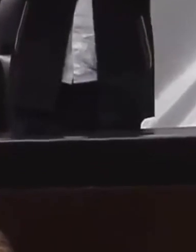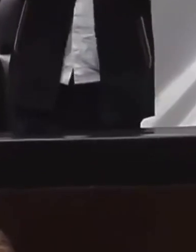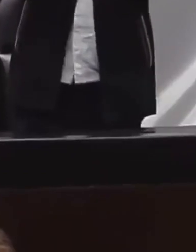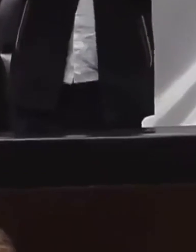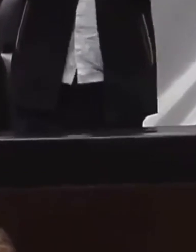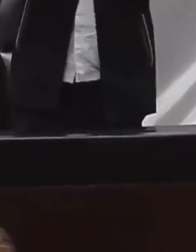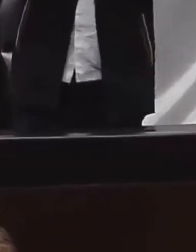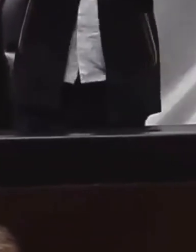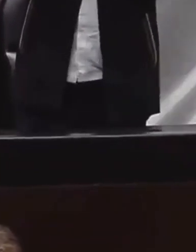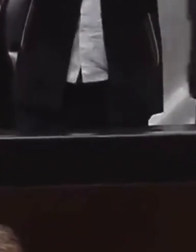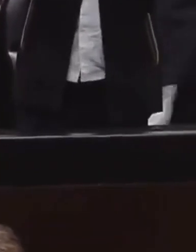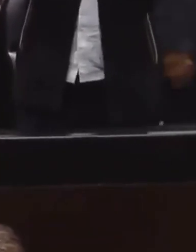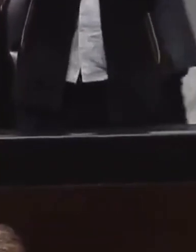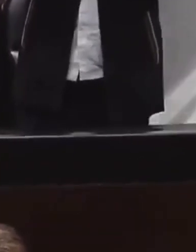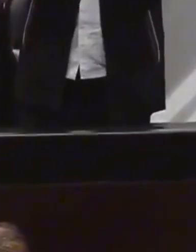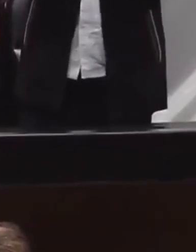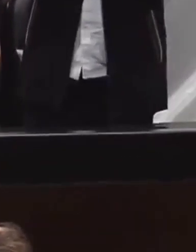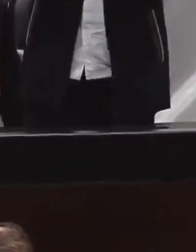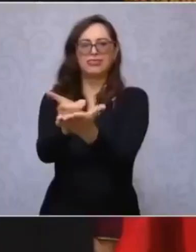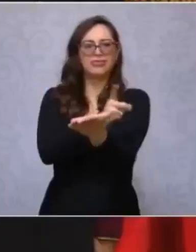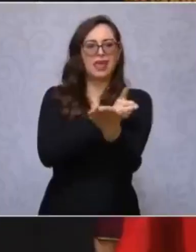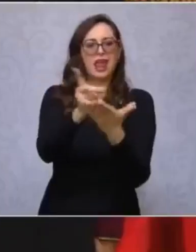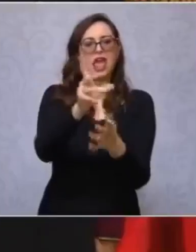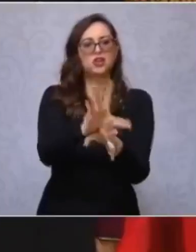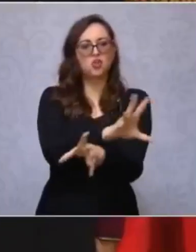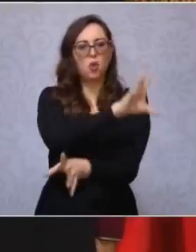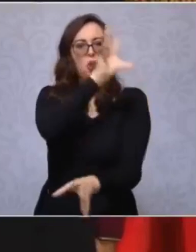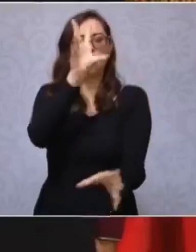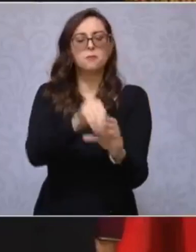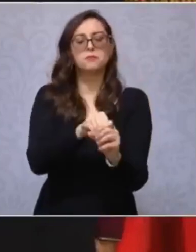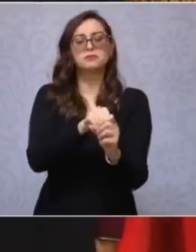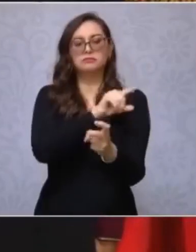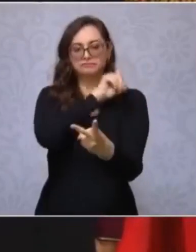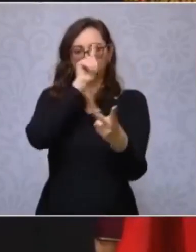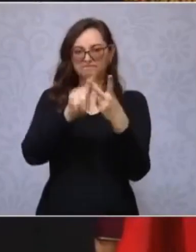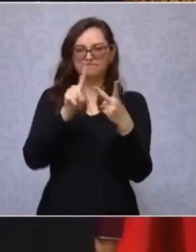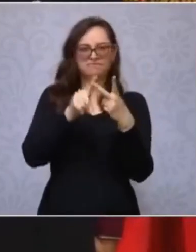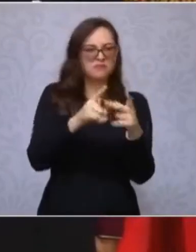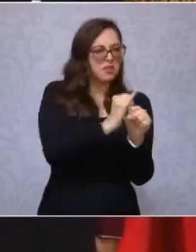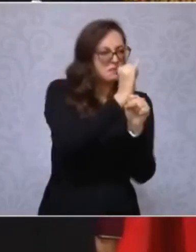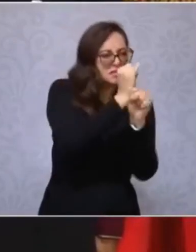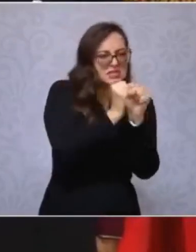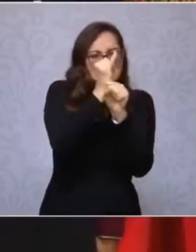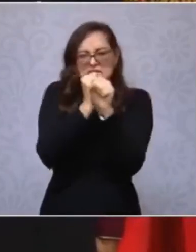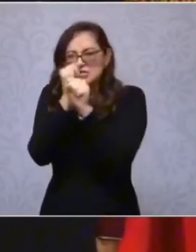la reducción de delitos de alto impacto. Inteligencia e investigación.